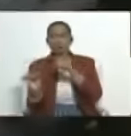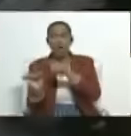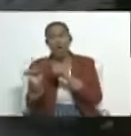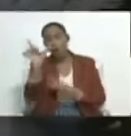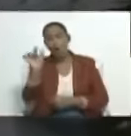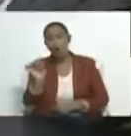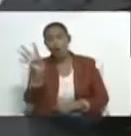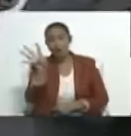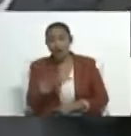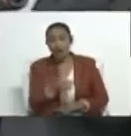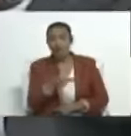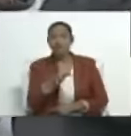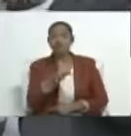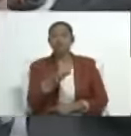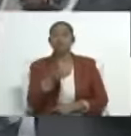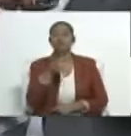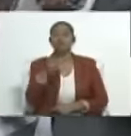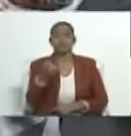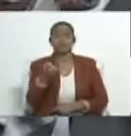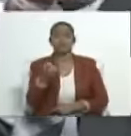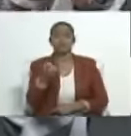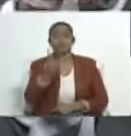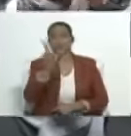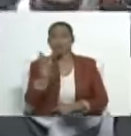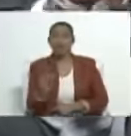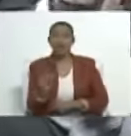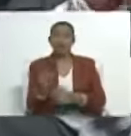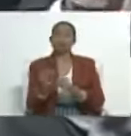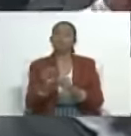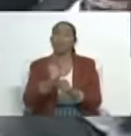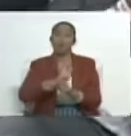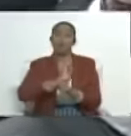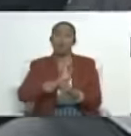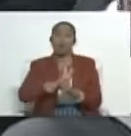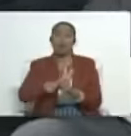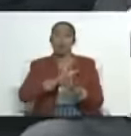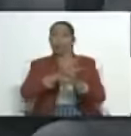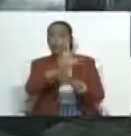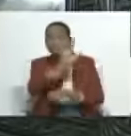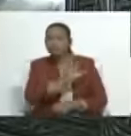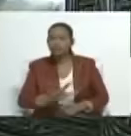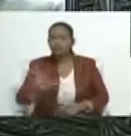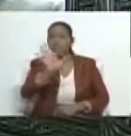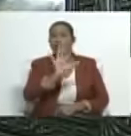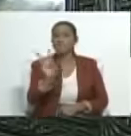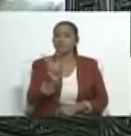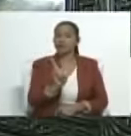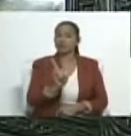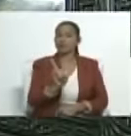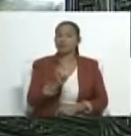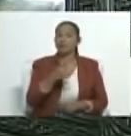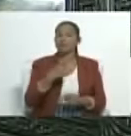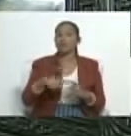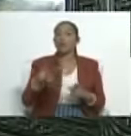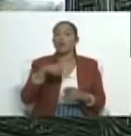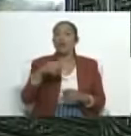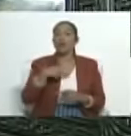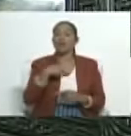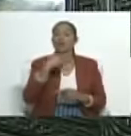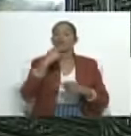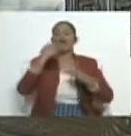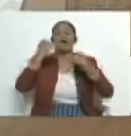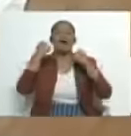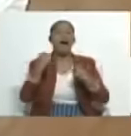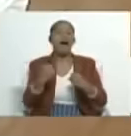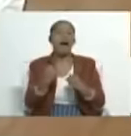y el Esequibo ya formaba parte del territorio de esa Capitanía. Pero cuando dimos nuestro primer grito de independencia, cuando